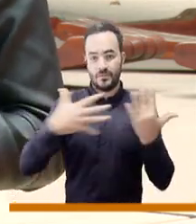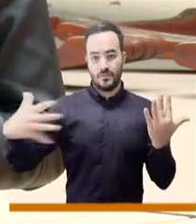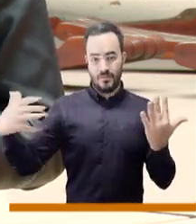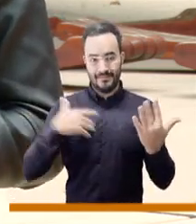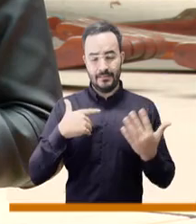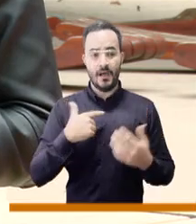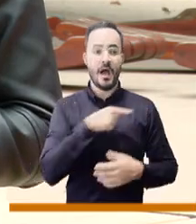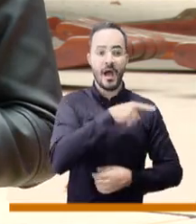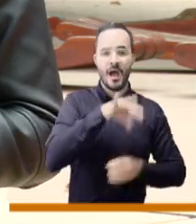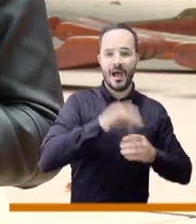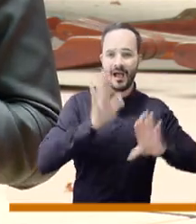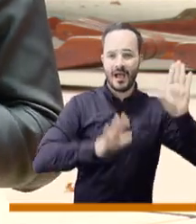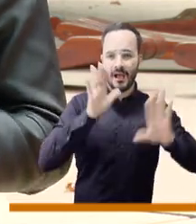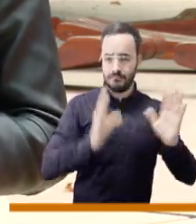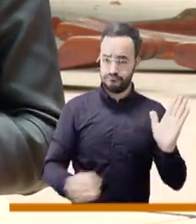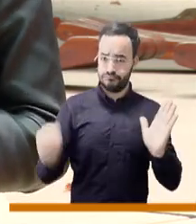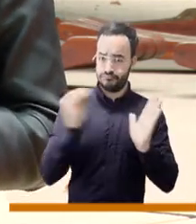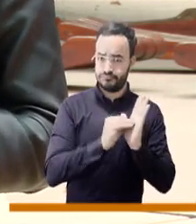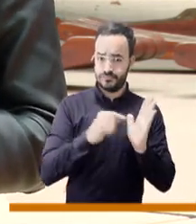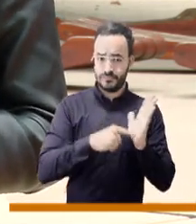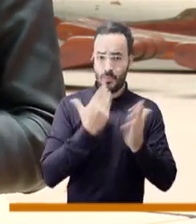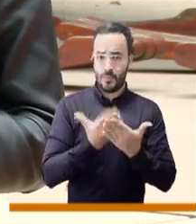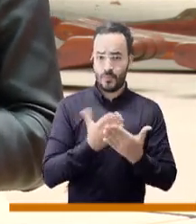en las propuestas electorales? ¿Por qué?